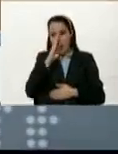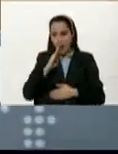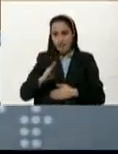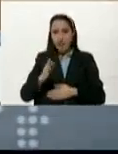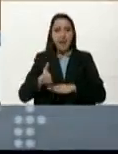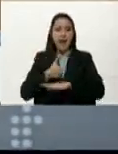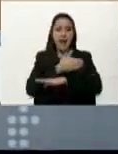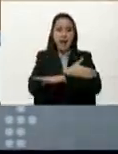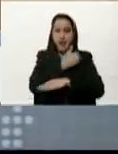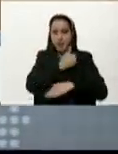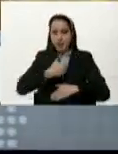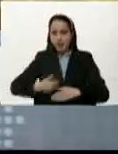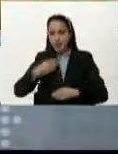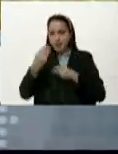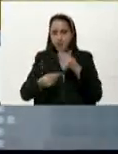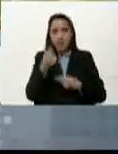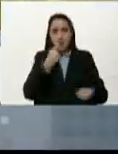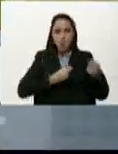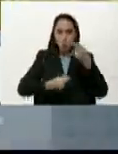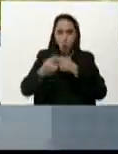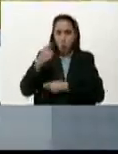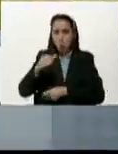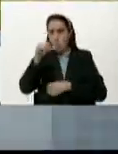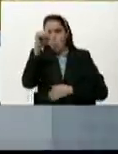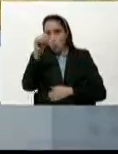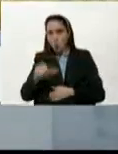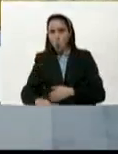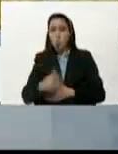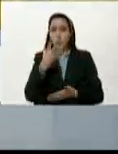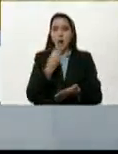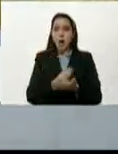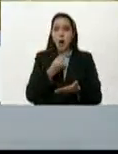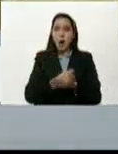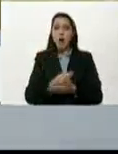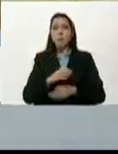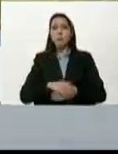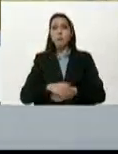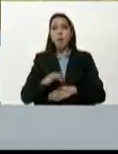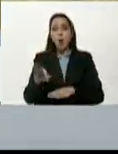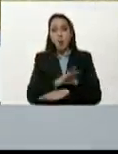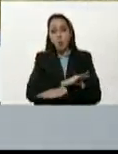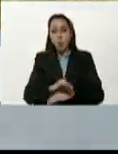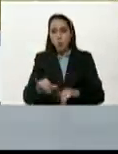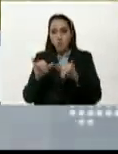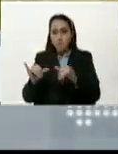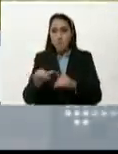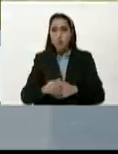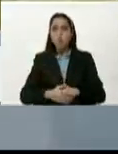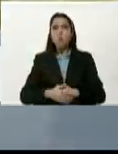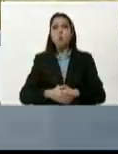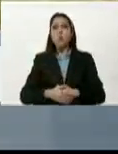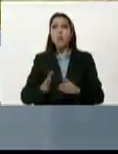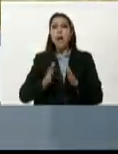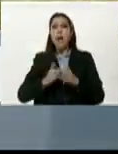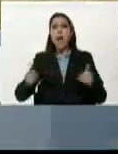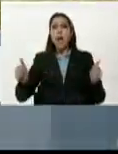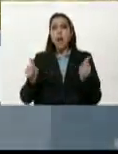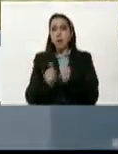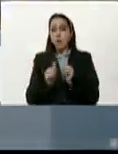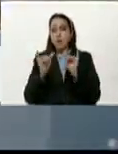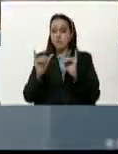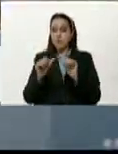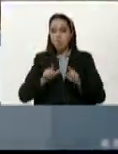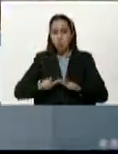inversiones que se hicieron al sur de anzoátegui en la frontera como nada quiere decir que ya desde ese momento